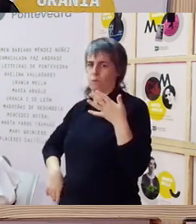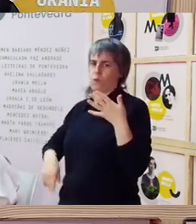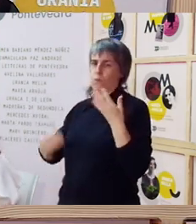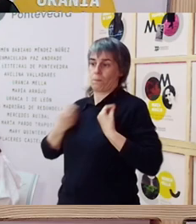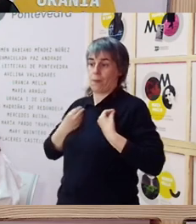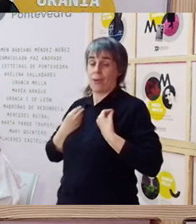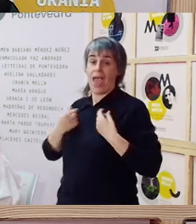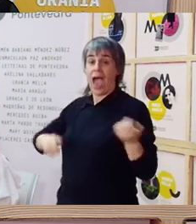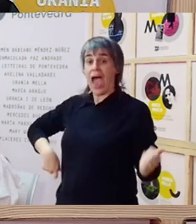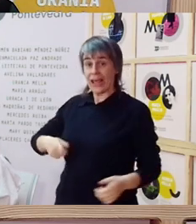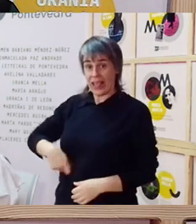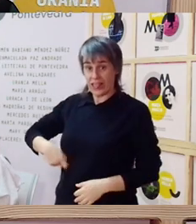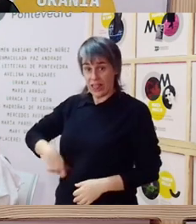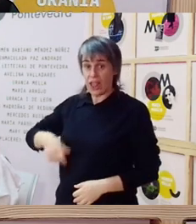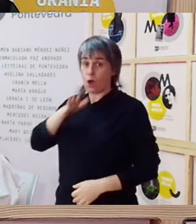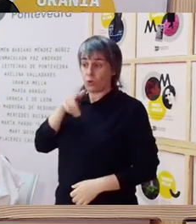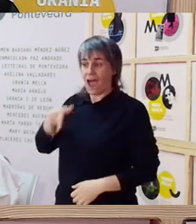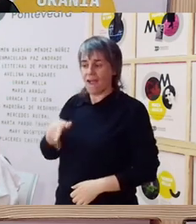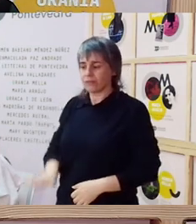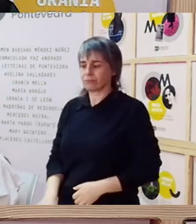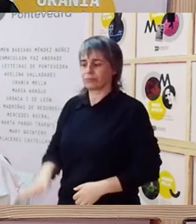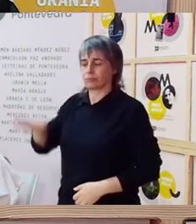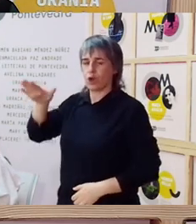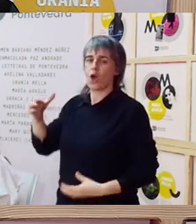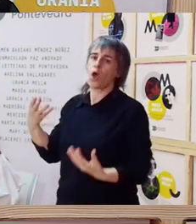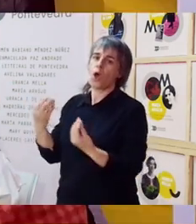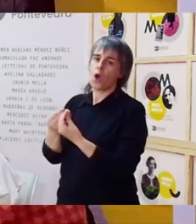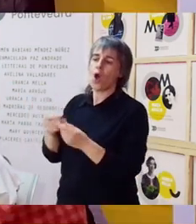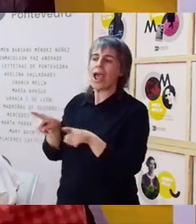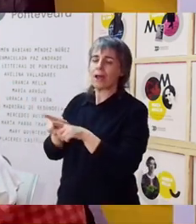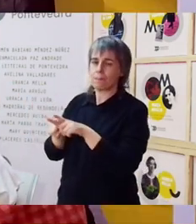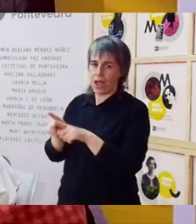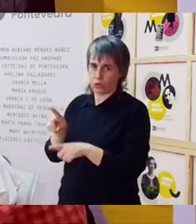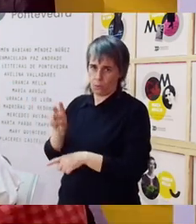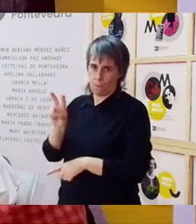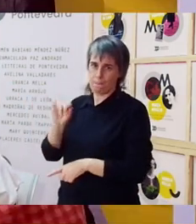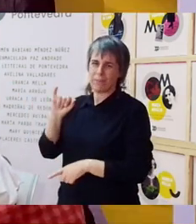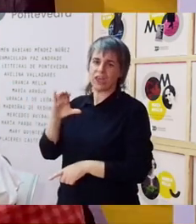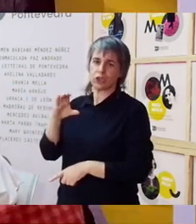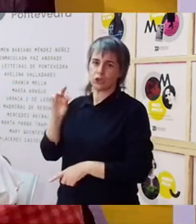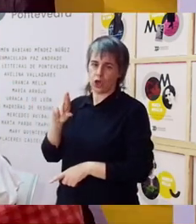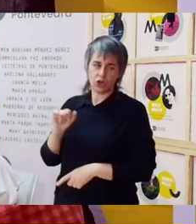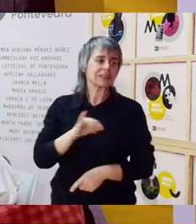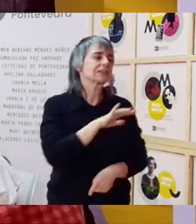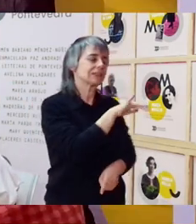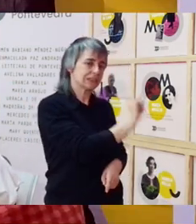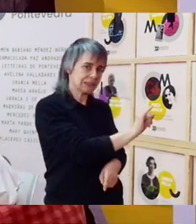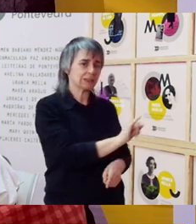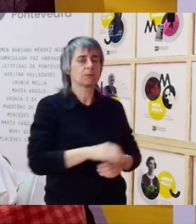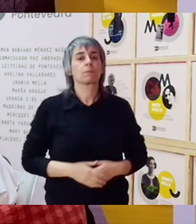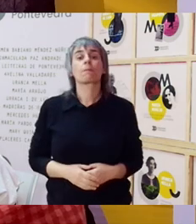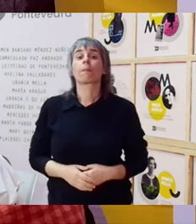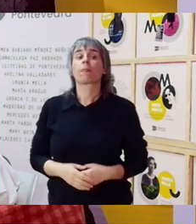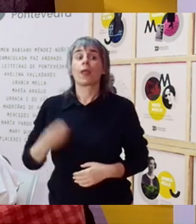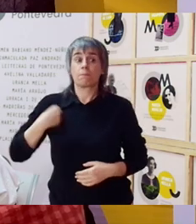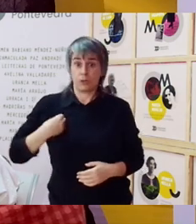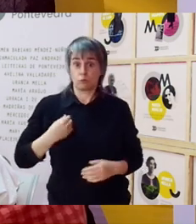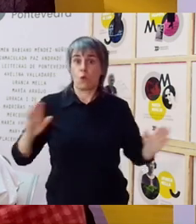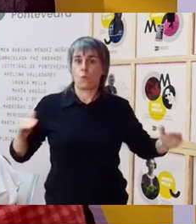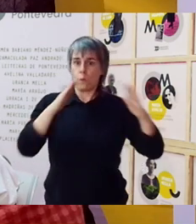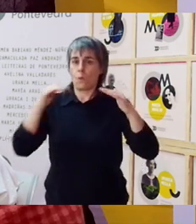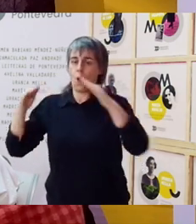ali con Celso, con irmán de Víctor. Un irmán de Víctor. Este pasou os Pirineos